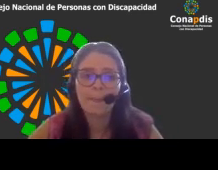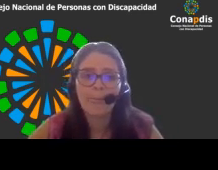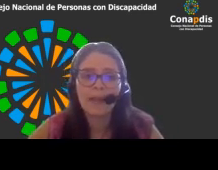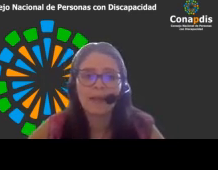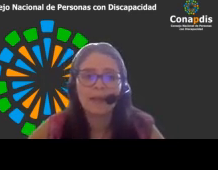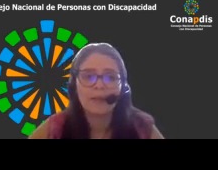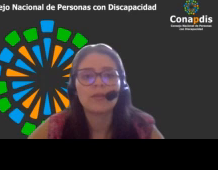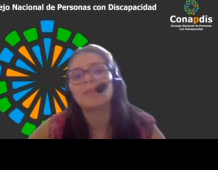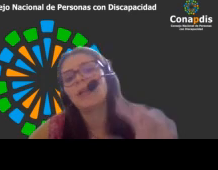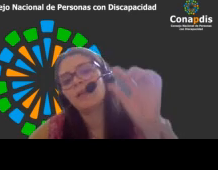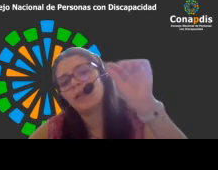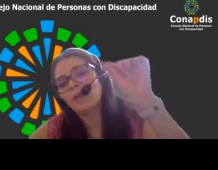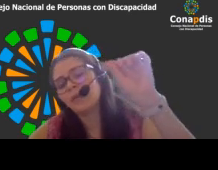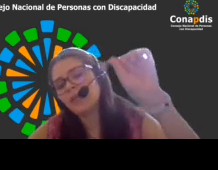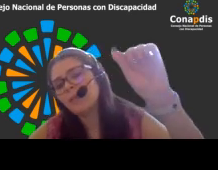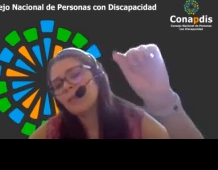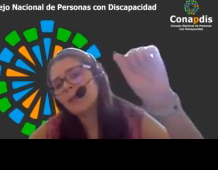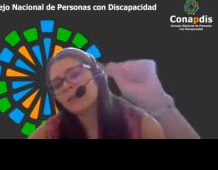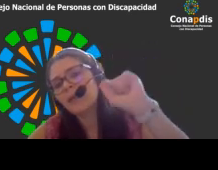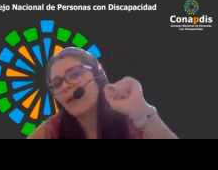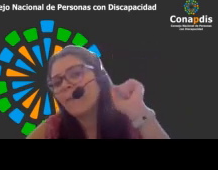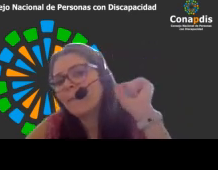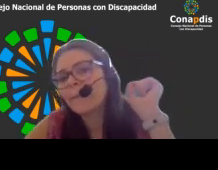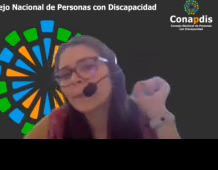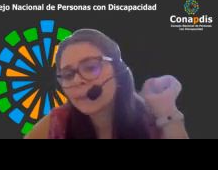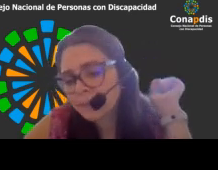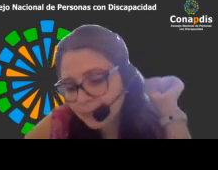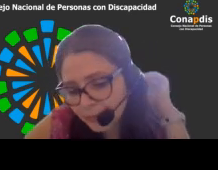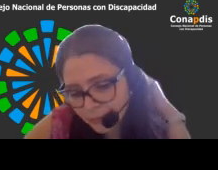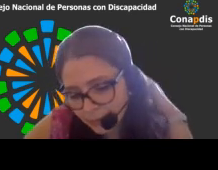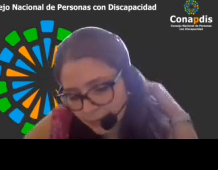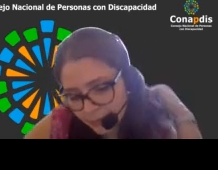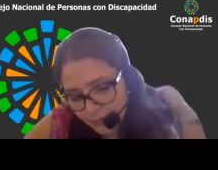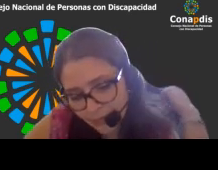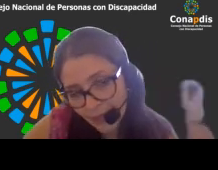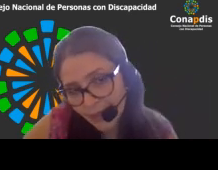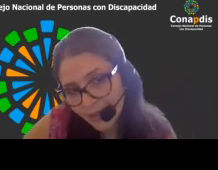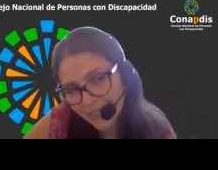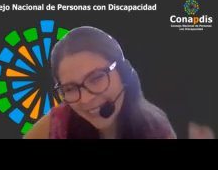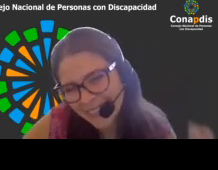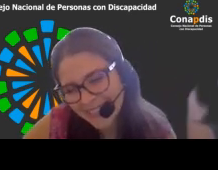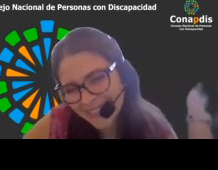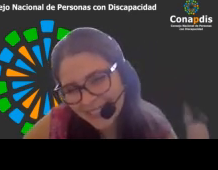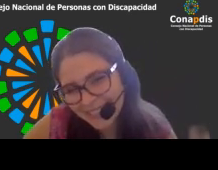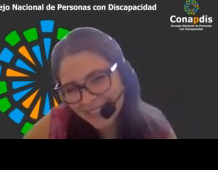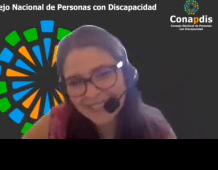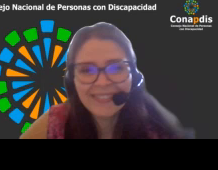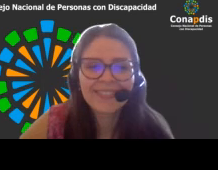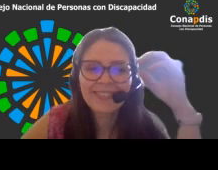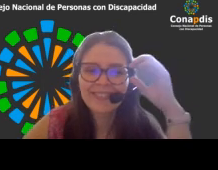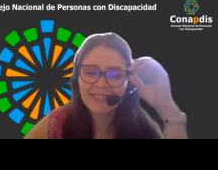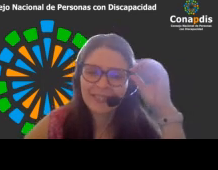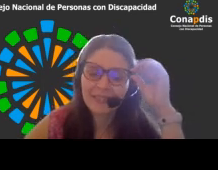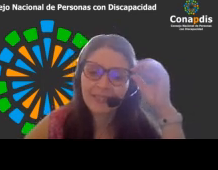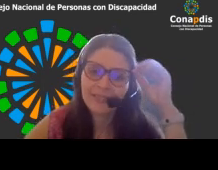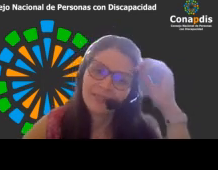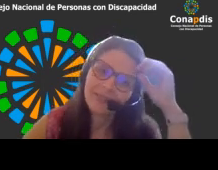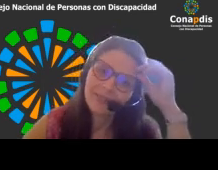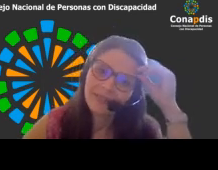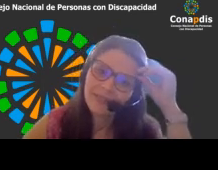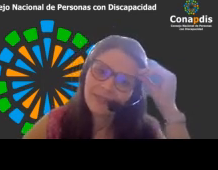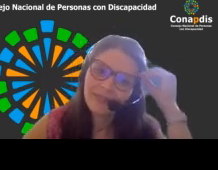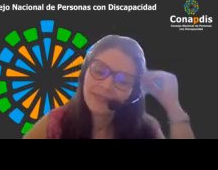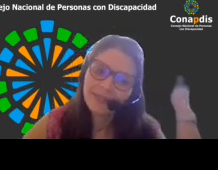momento Entonces de las de los temas más Perdón Andrés nos dice claro tienen igual de